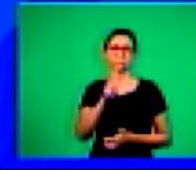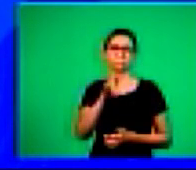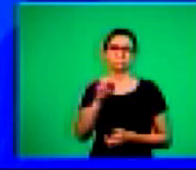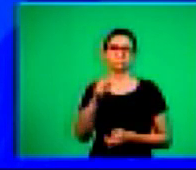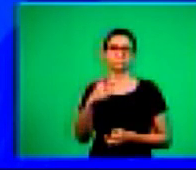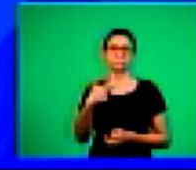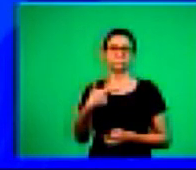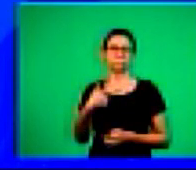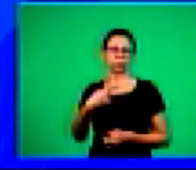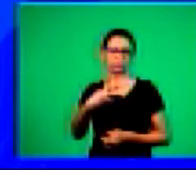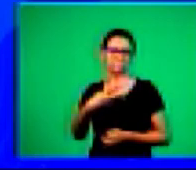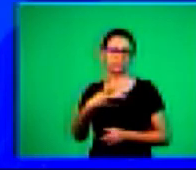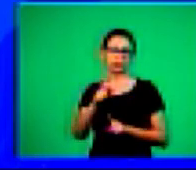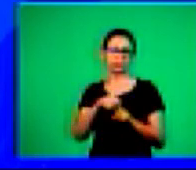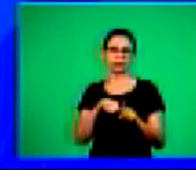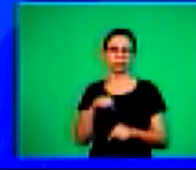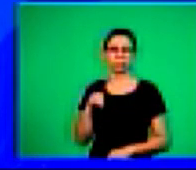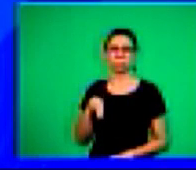noviembre